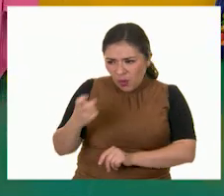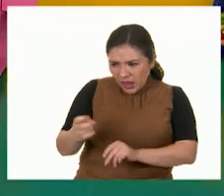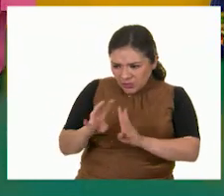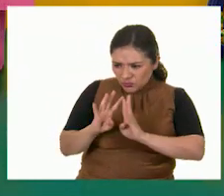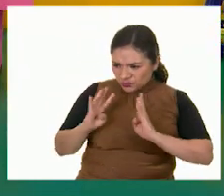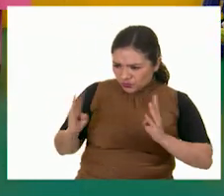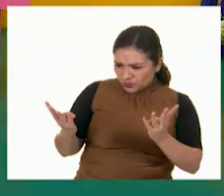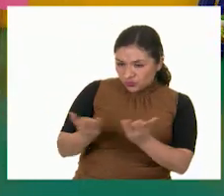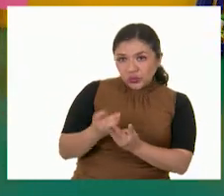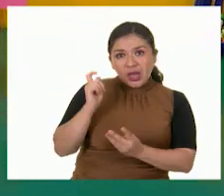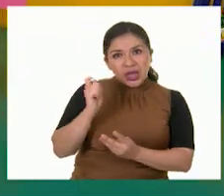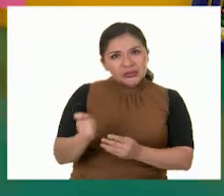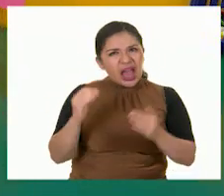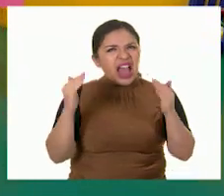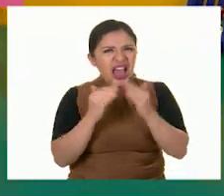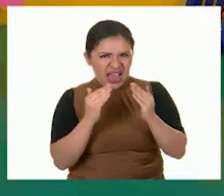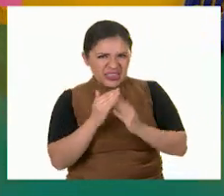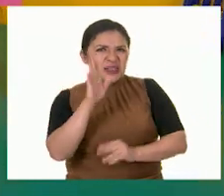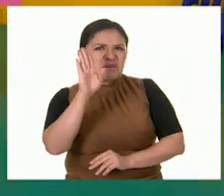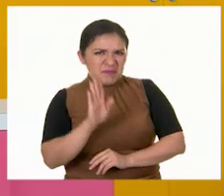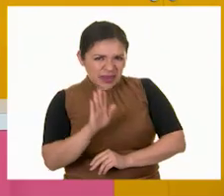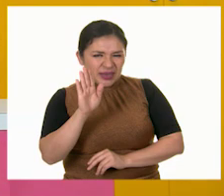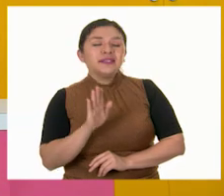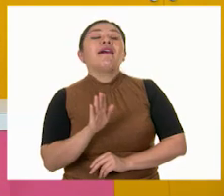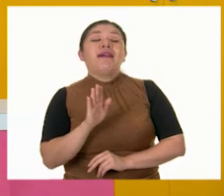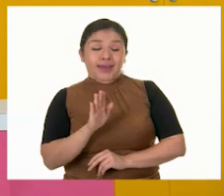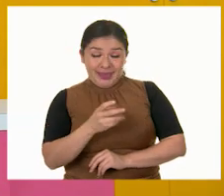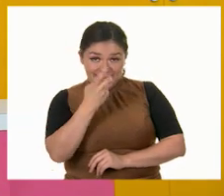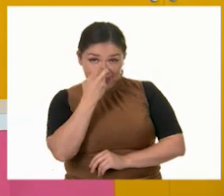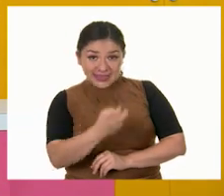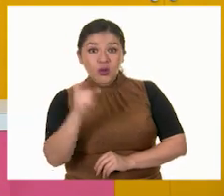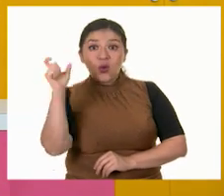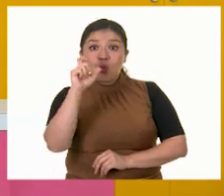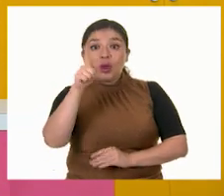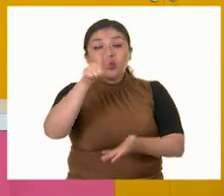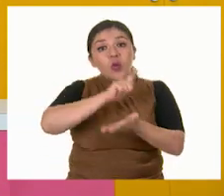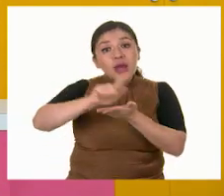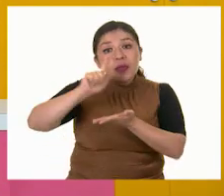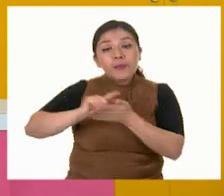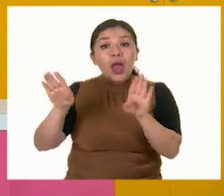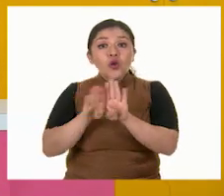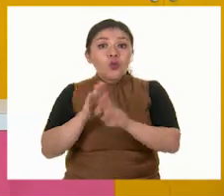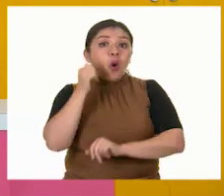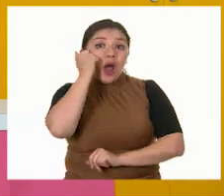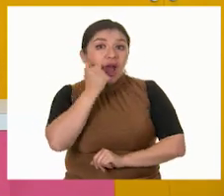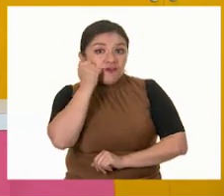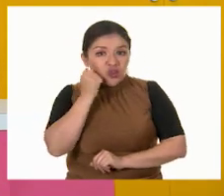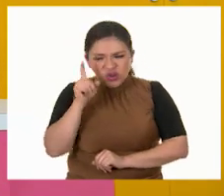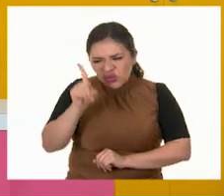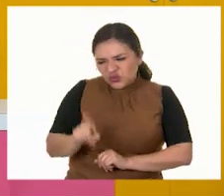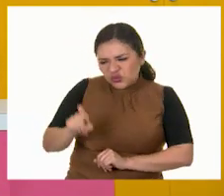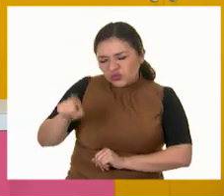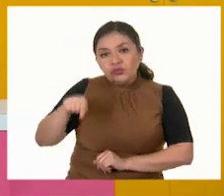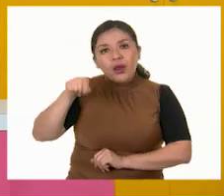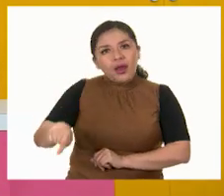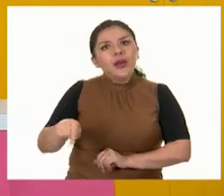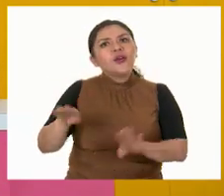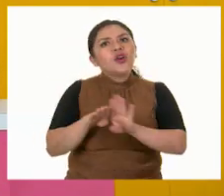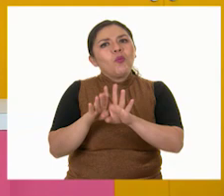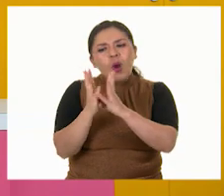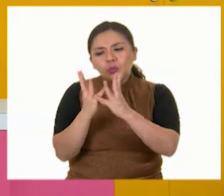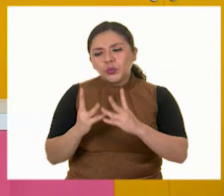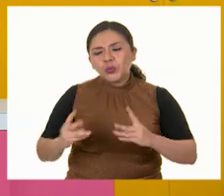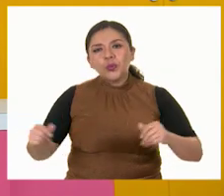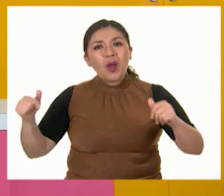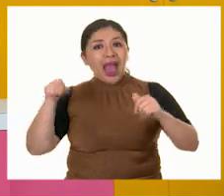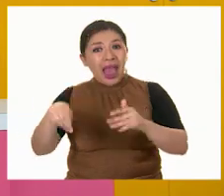es como su casita. Así es. Muy bien. Cuando uno limpia con algo que es como el jabón, este va a deshacer este